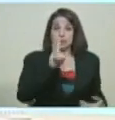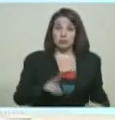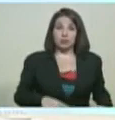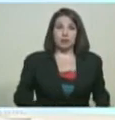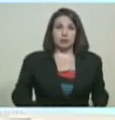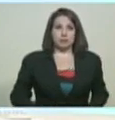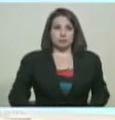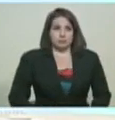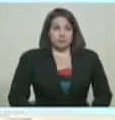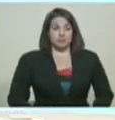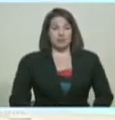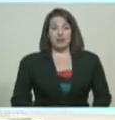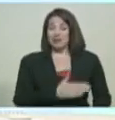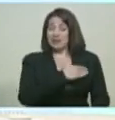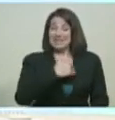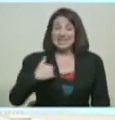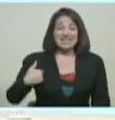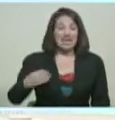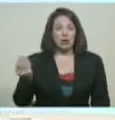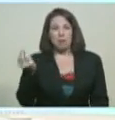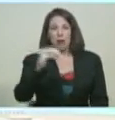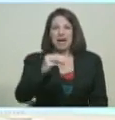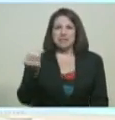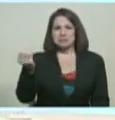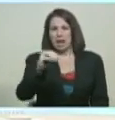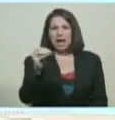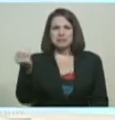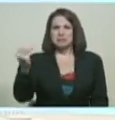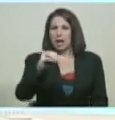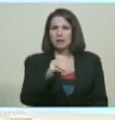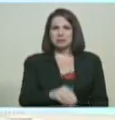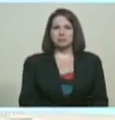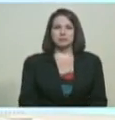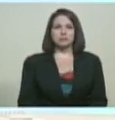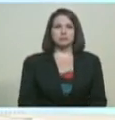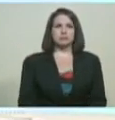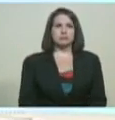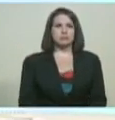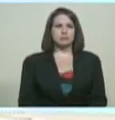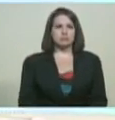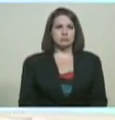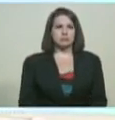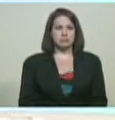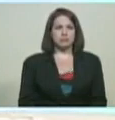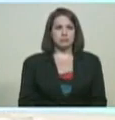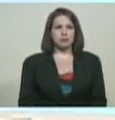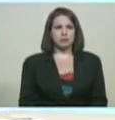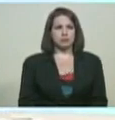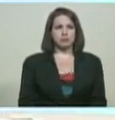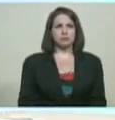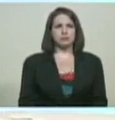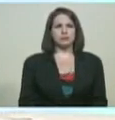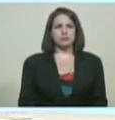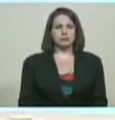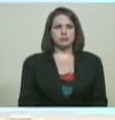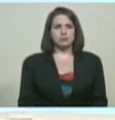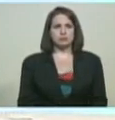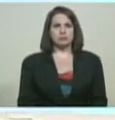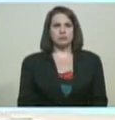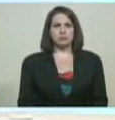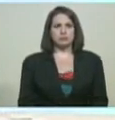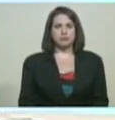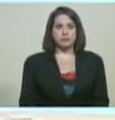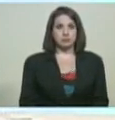aspiro mucho más mucho más cuando el partido se ha